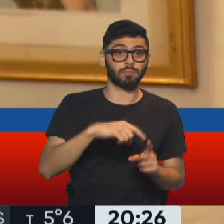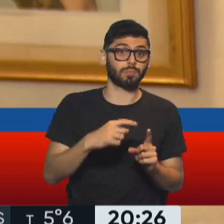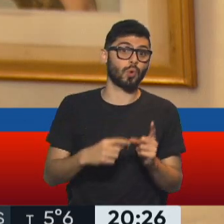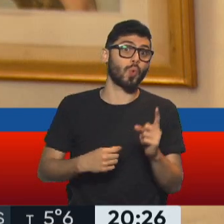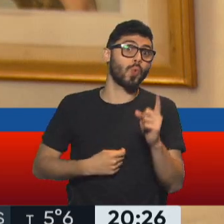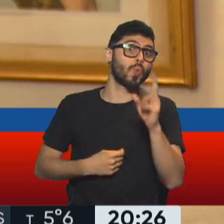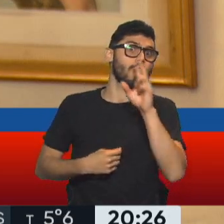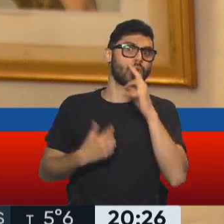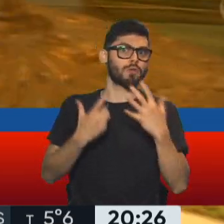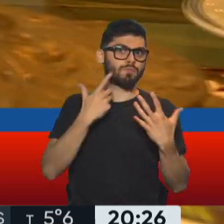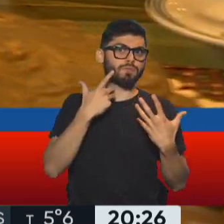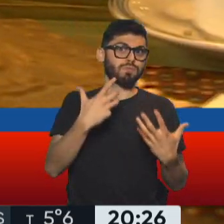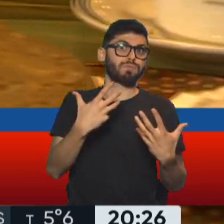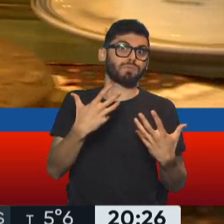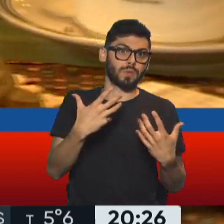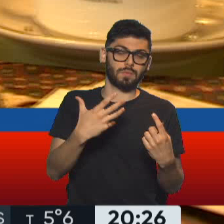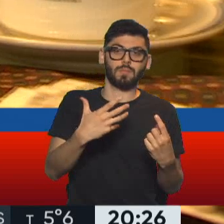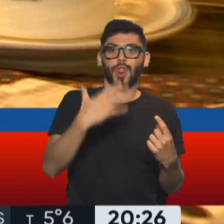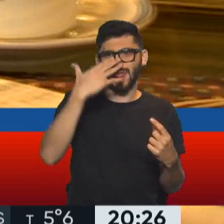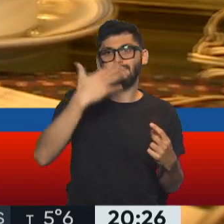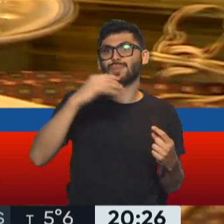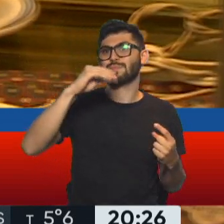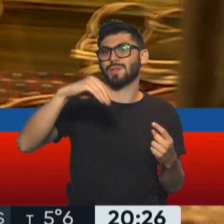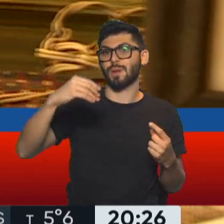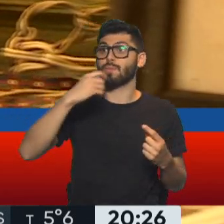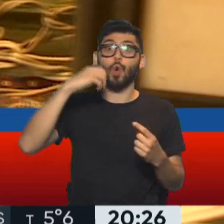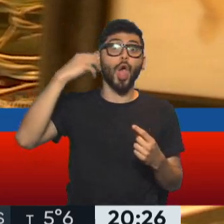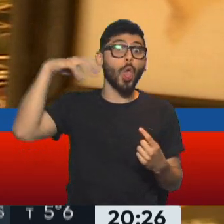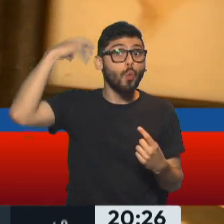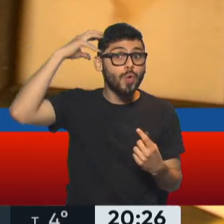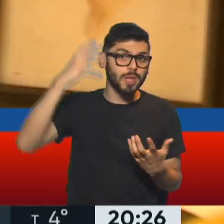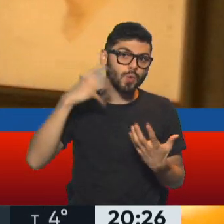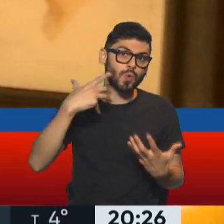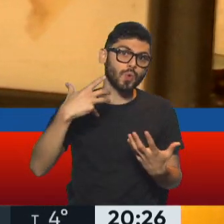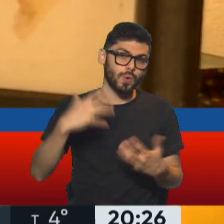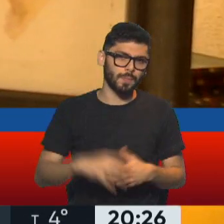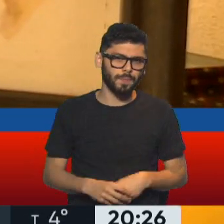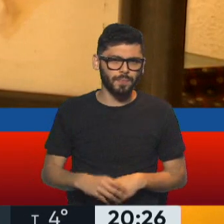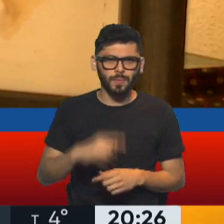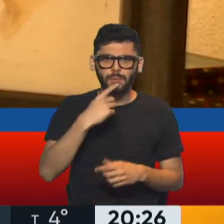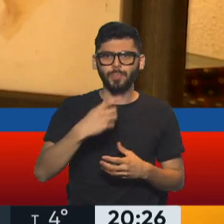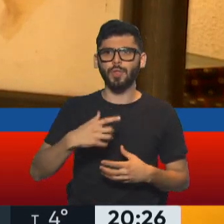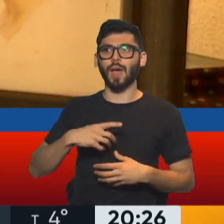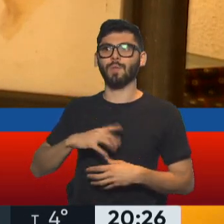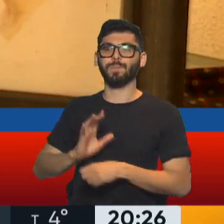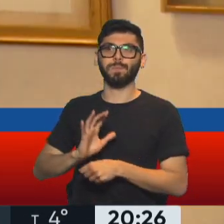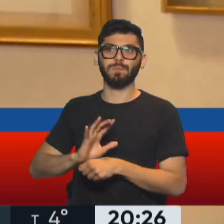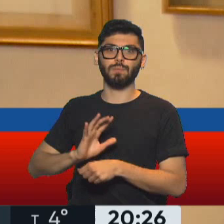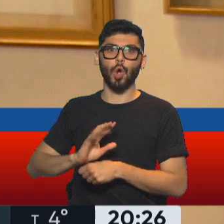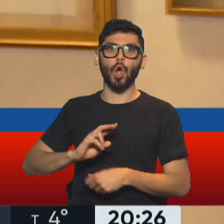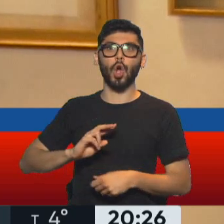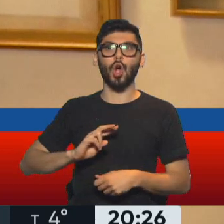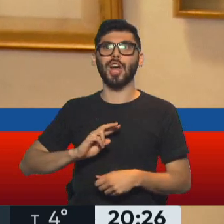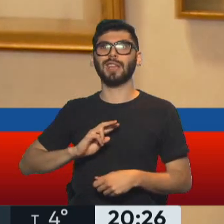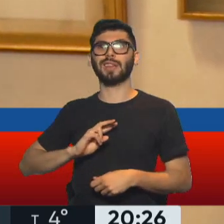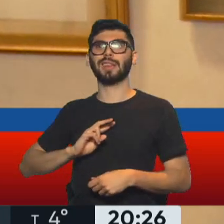mujeres míticas de este país, después se ingresaron otras más, que era Evita. ¿Sos la Evita de las trabas? Alguien